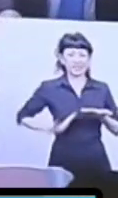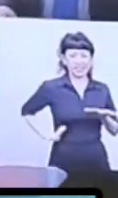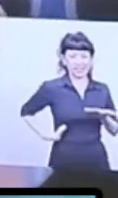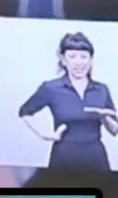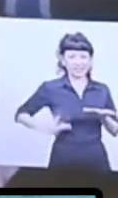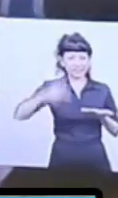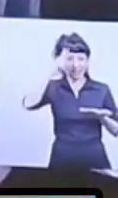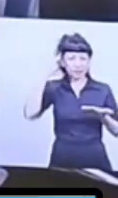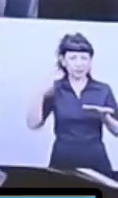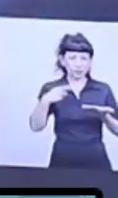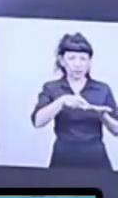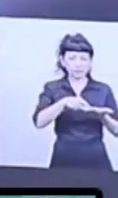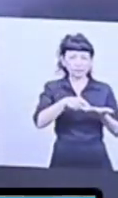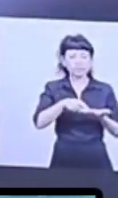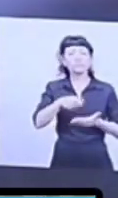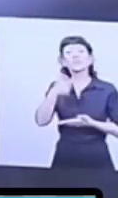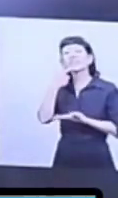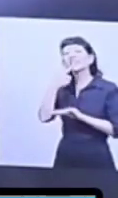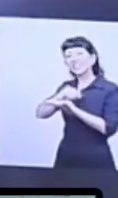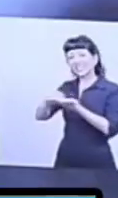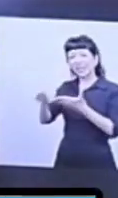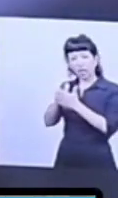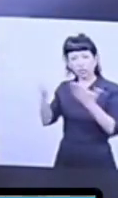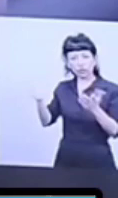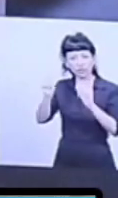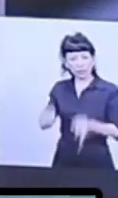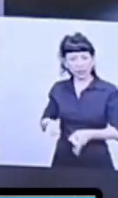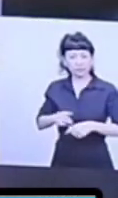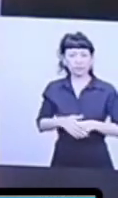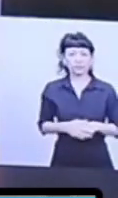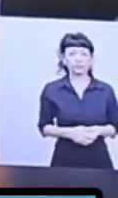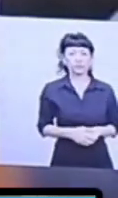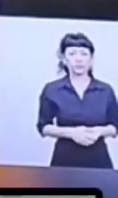presidente lo hace en el libro de